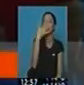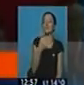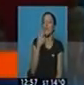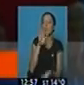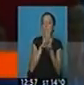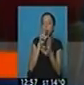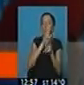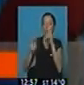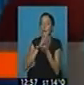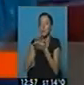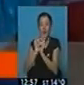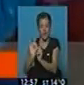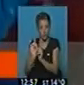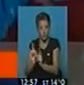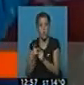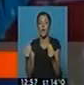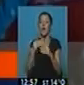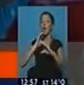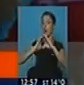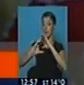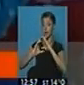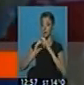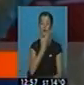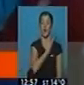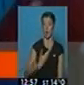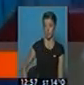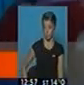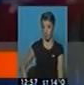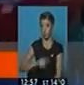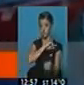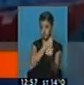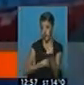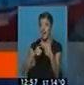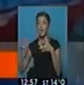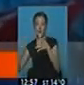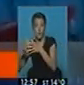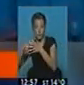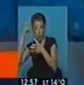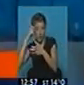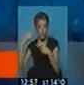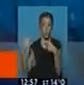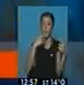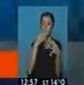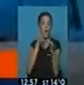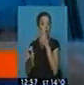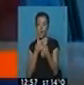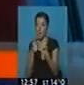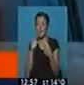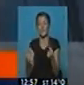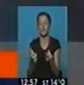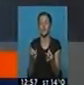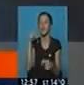es que no hay comunicación institucional entre el Poder Ejecutivo y la Asamblea, y eso está llevando a una situación insostenible de